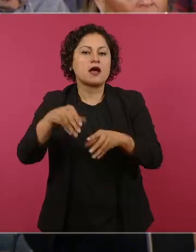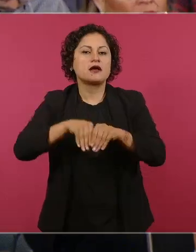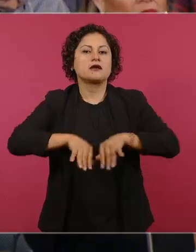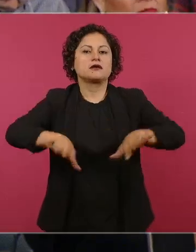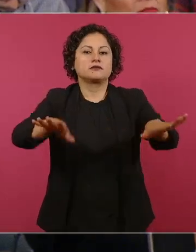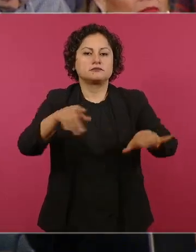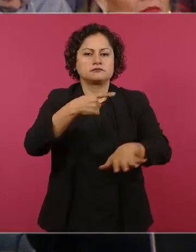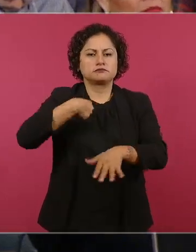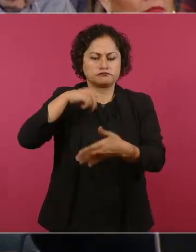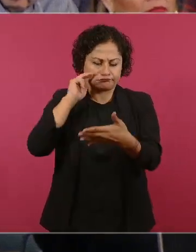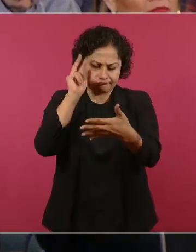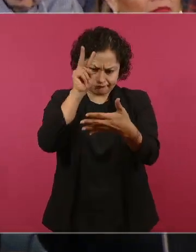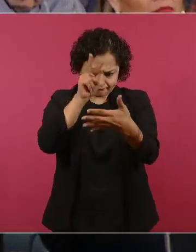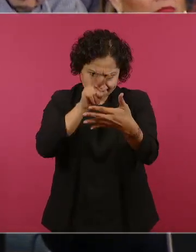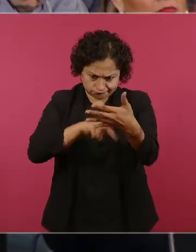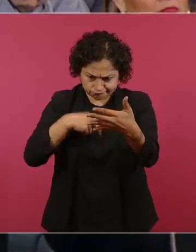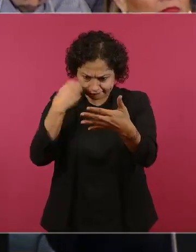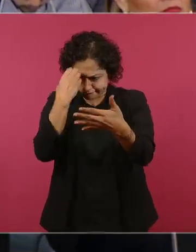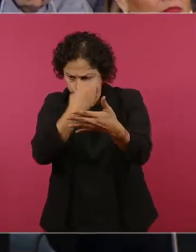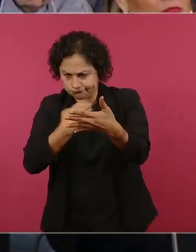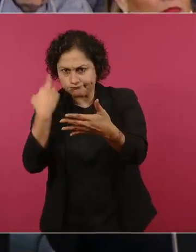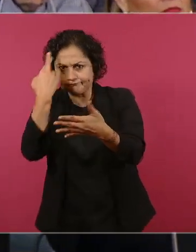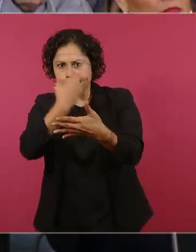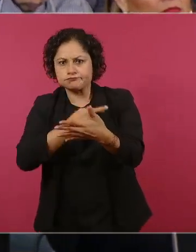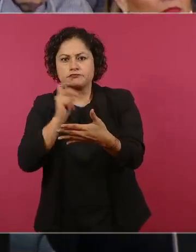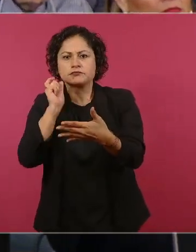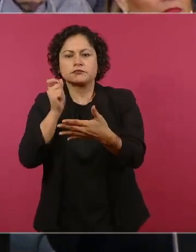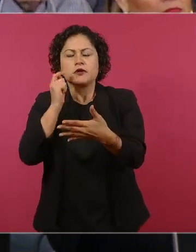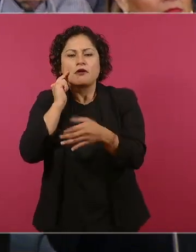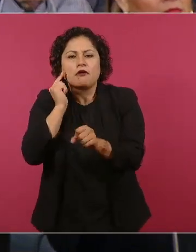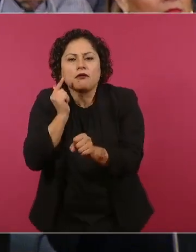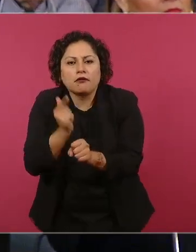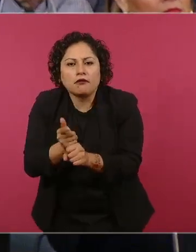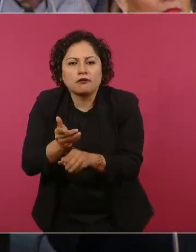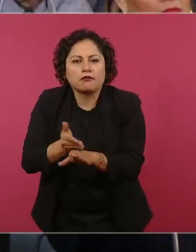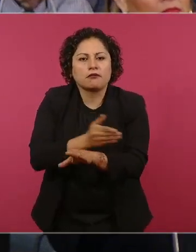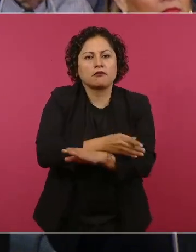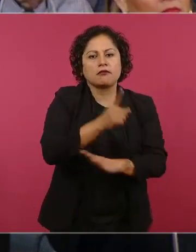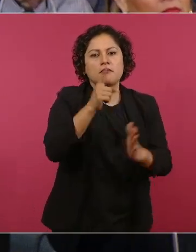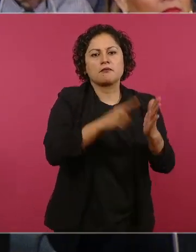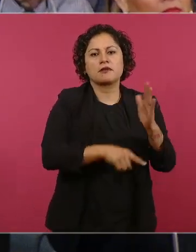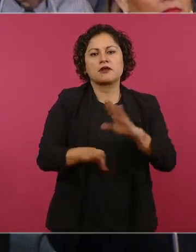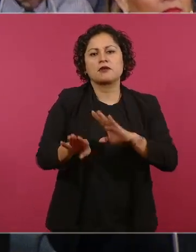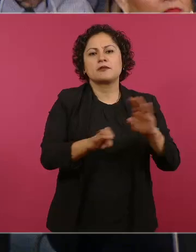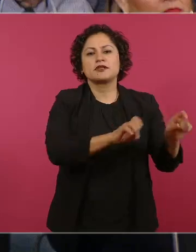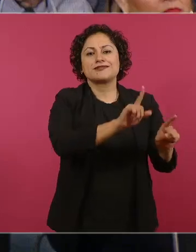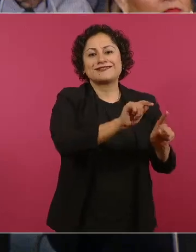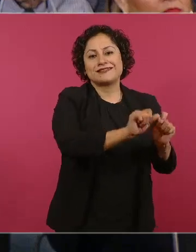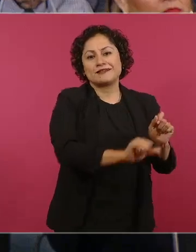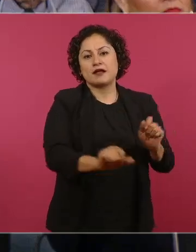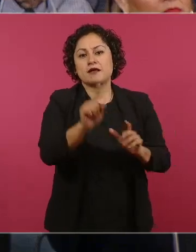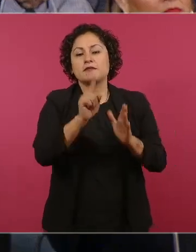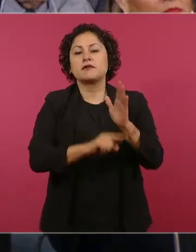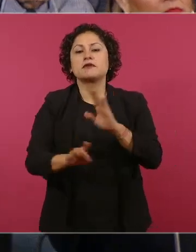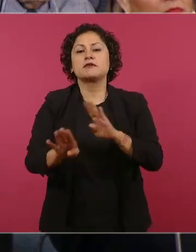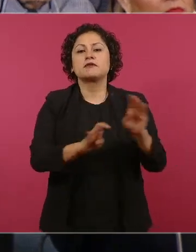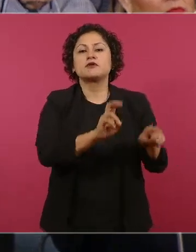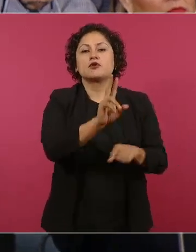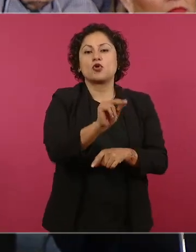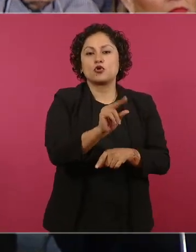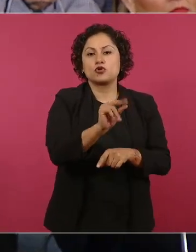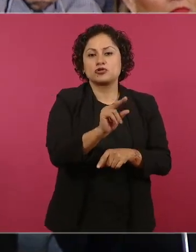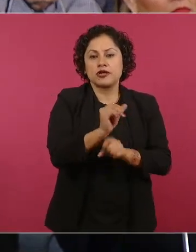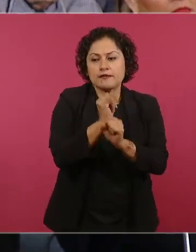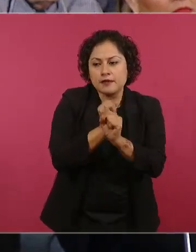que se hizo en los años de la década de los 70 a la década de los 80 sobre el empresario Claudio X.